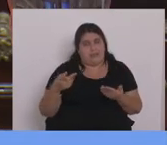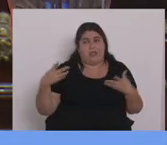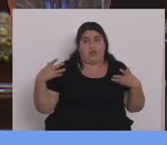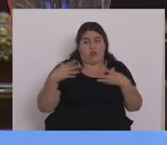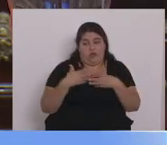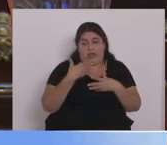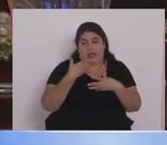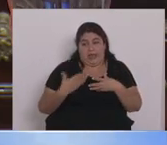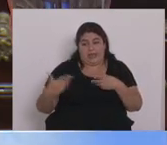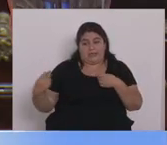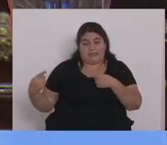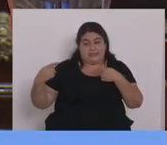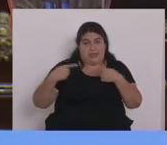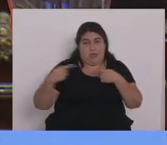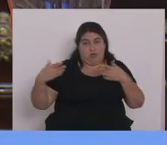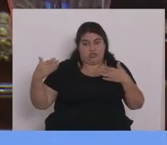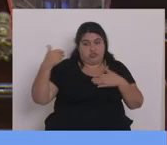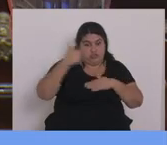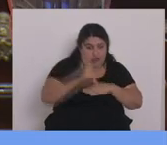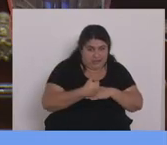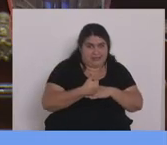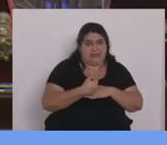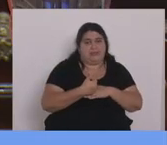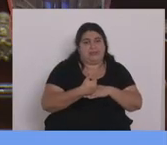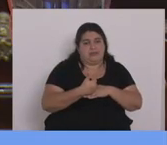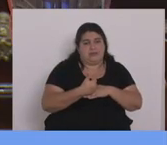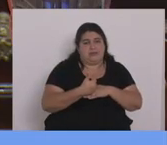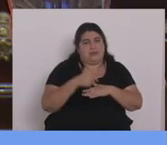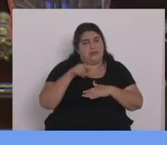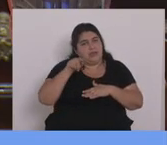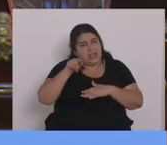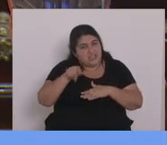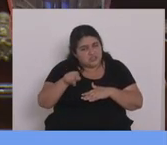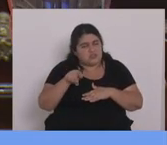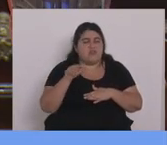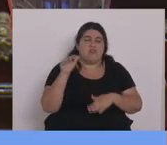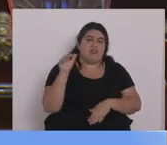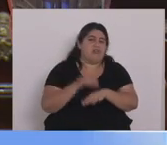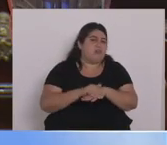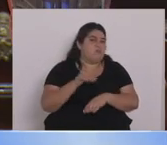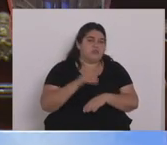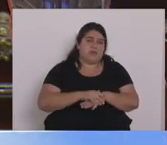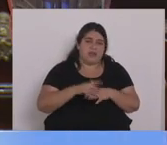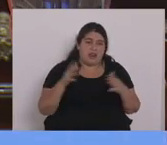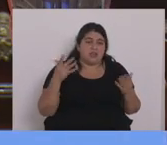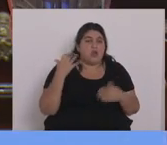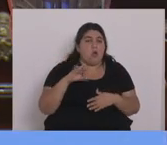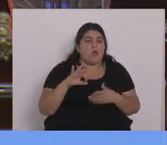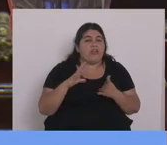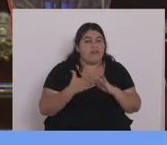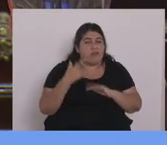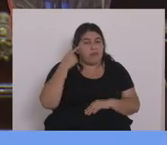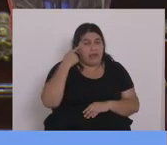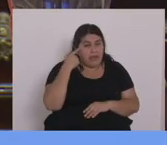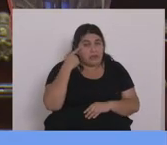recinto y acompañen, una tremenda responsabilidad, no hacen otra cosa, créanme, que